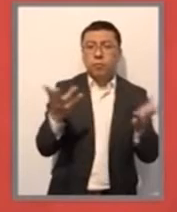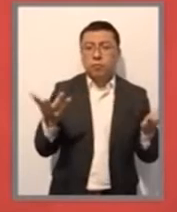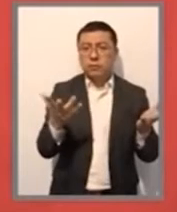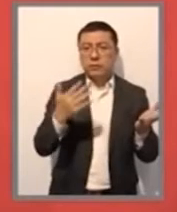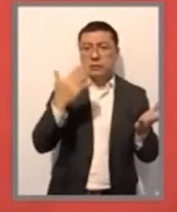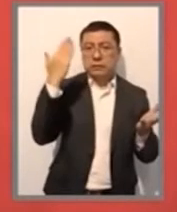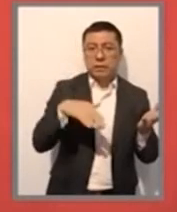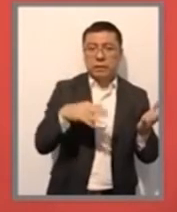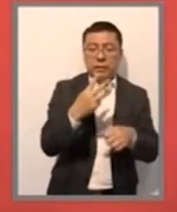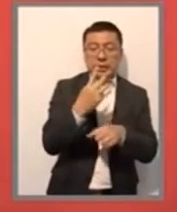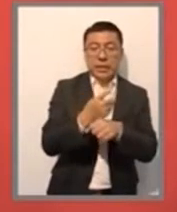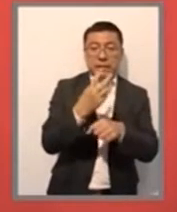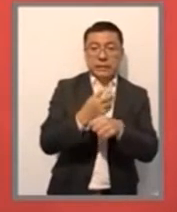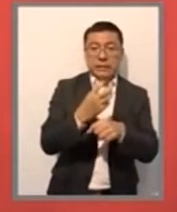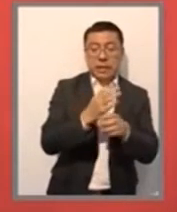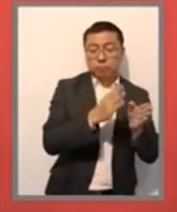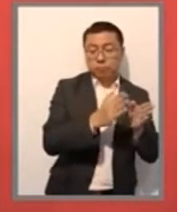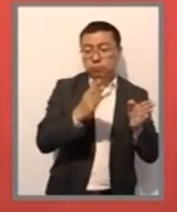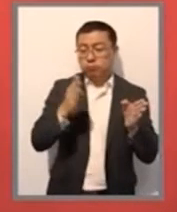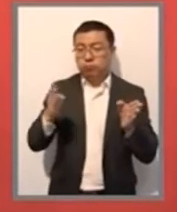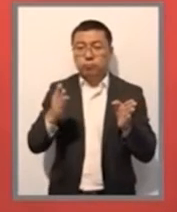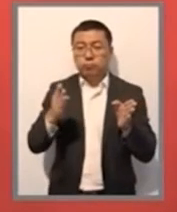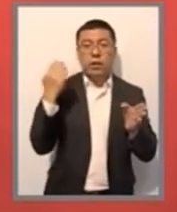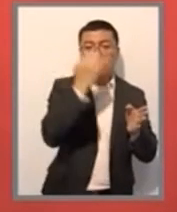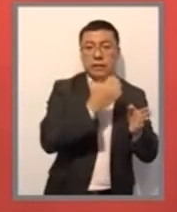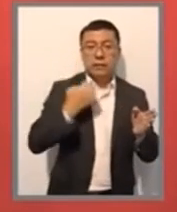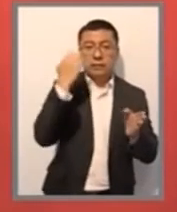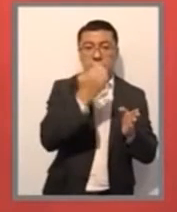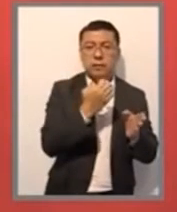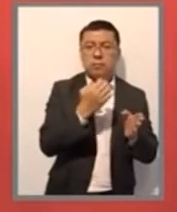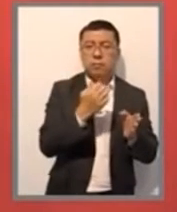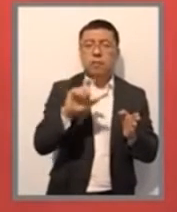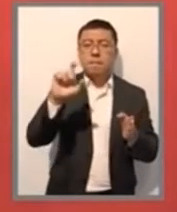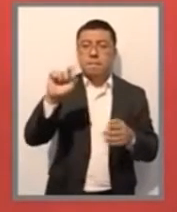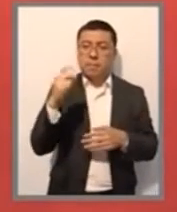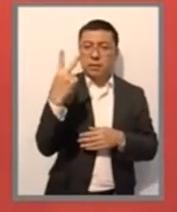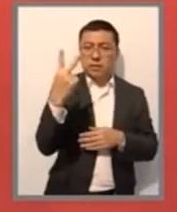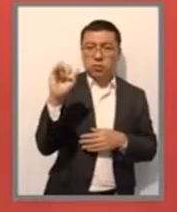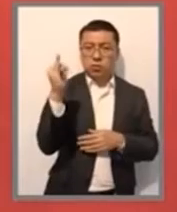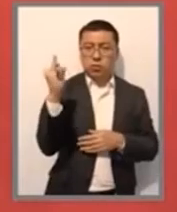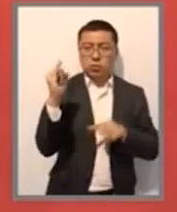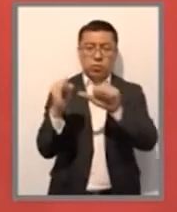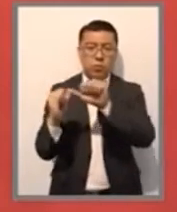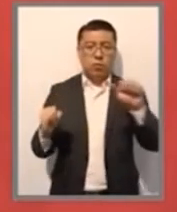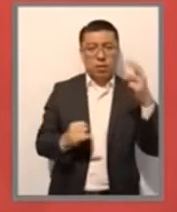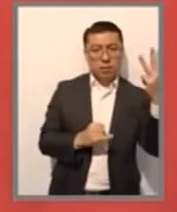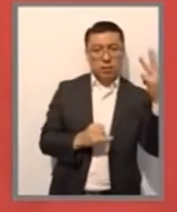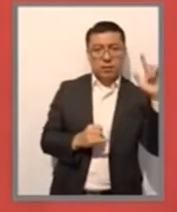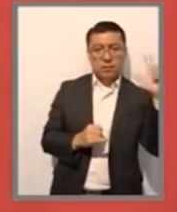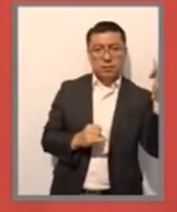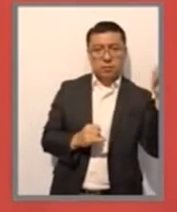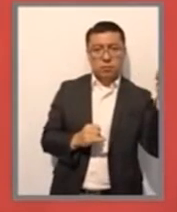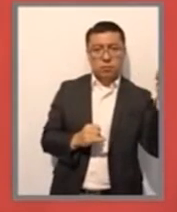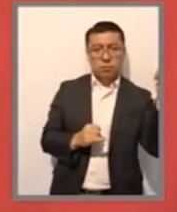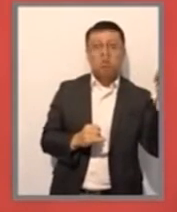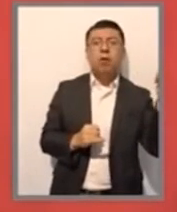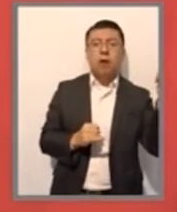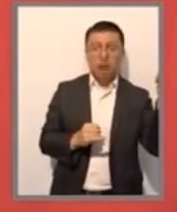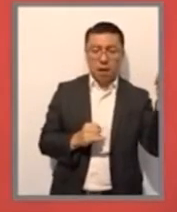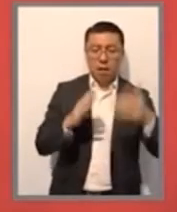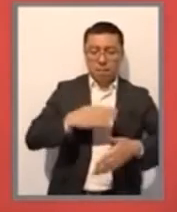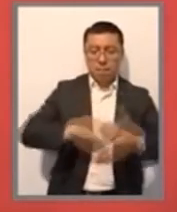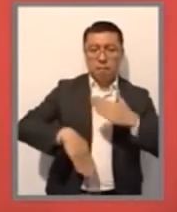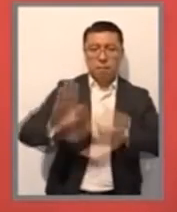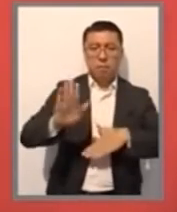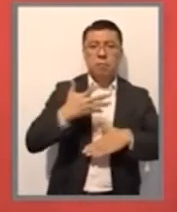tercer periodo de evaluación, en donde del 22 de junio al 3 de julio va a estar abierta la plataforma para